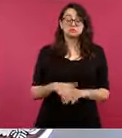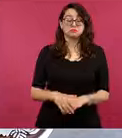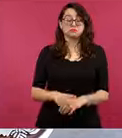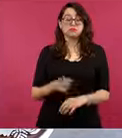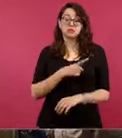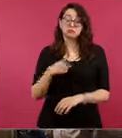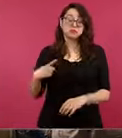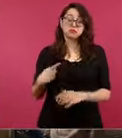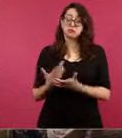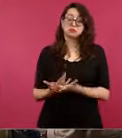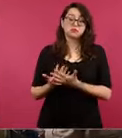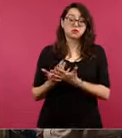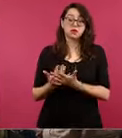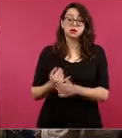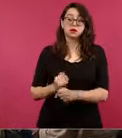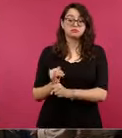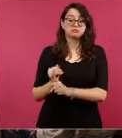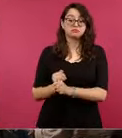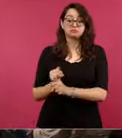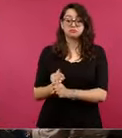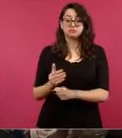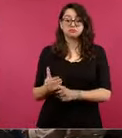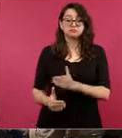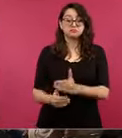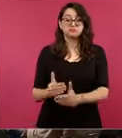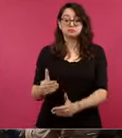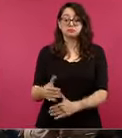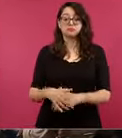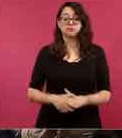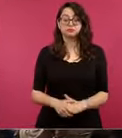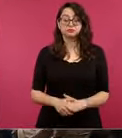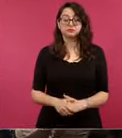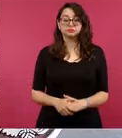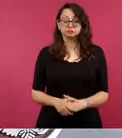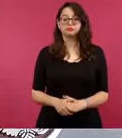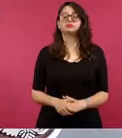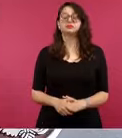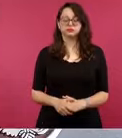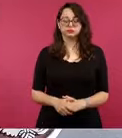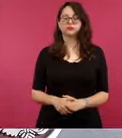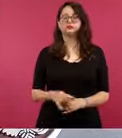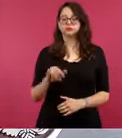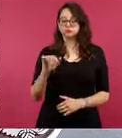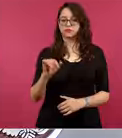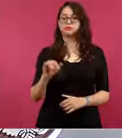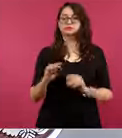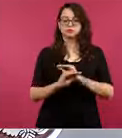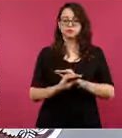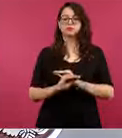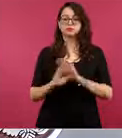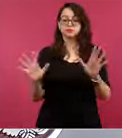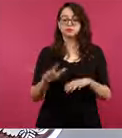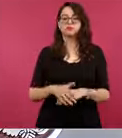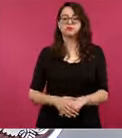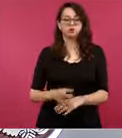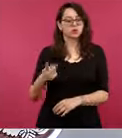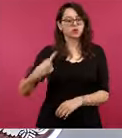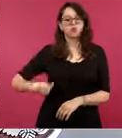analiza. ¿Hacer campaña en Guanajuato? Claro que sí. A pesar de todo, es parte de nuestro